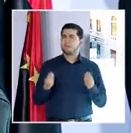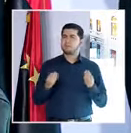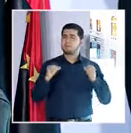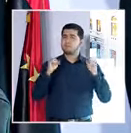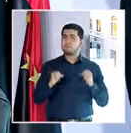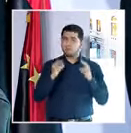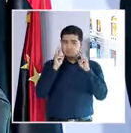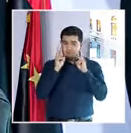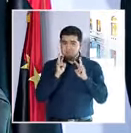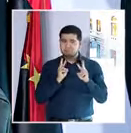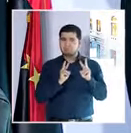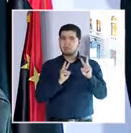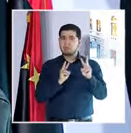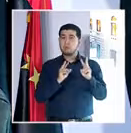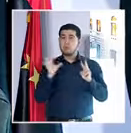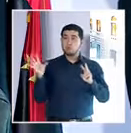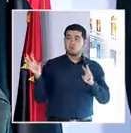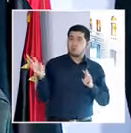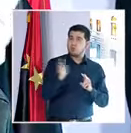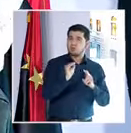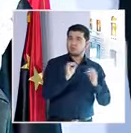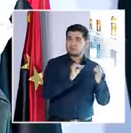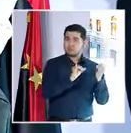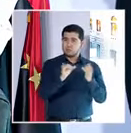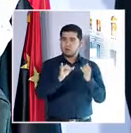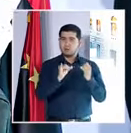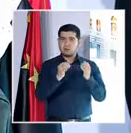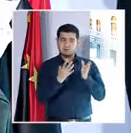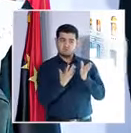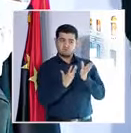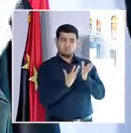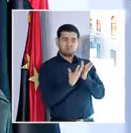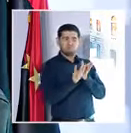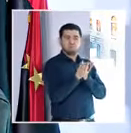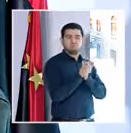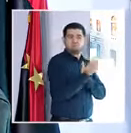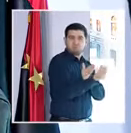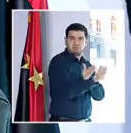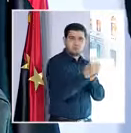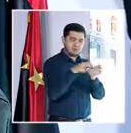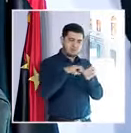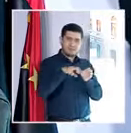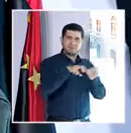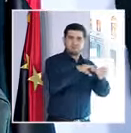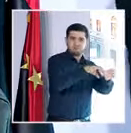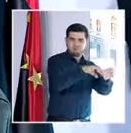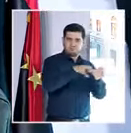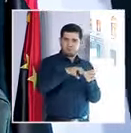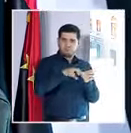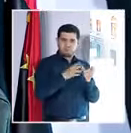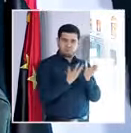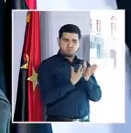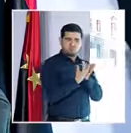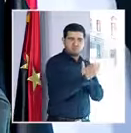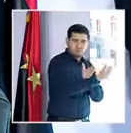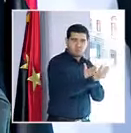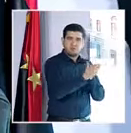podamos ver todos cruzar los primeros camiones en doble vía, en